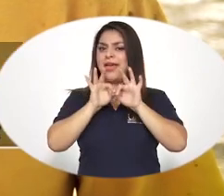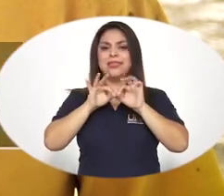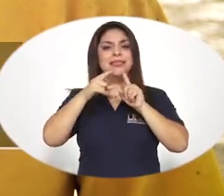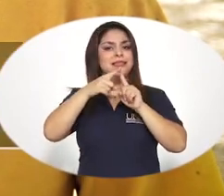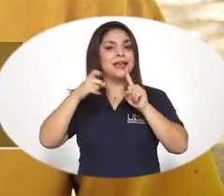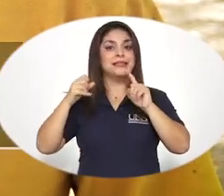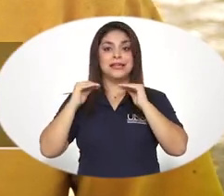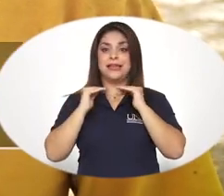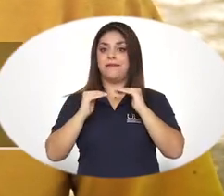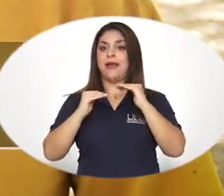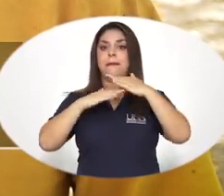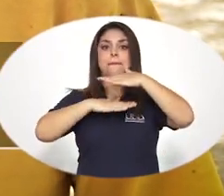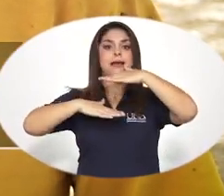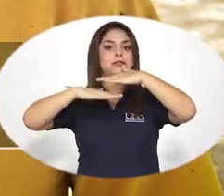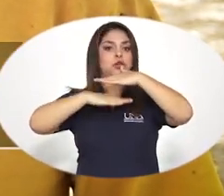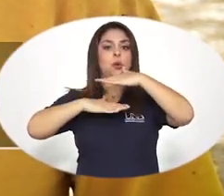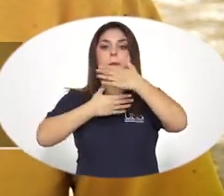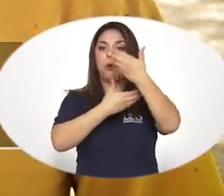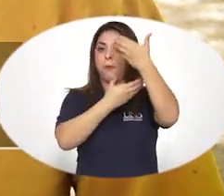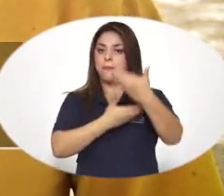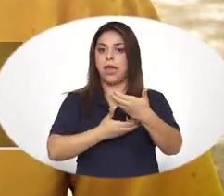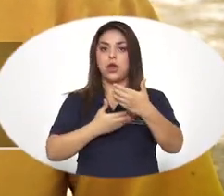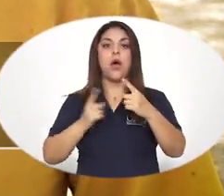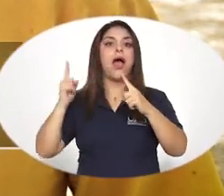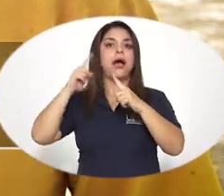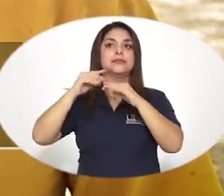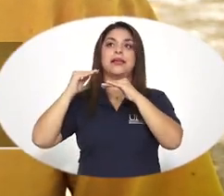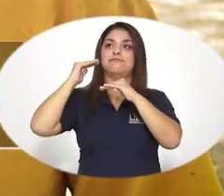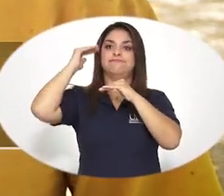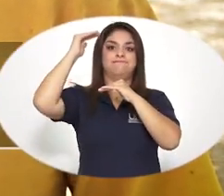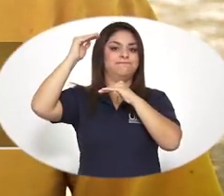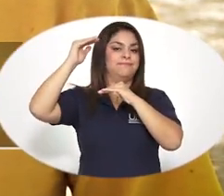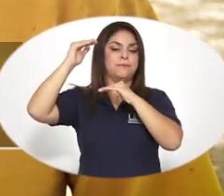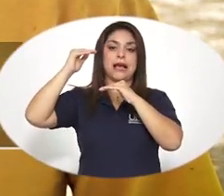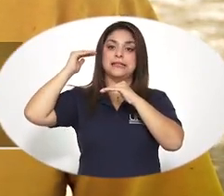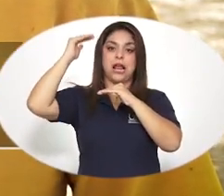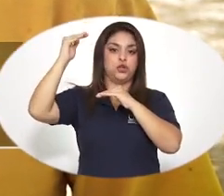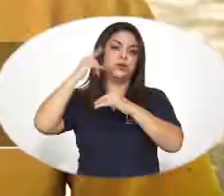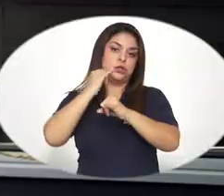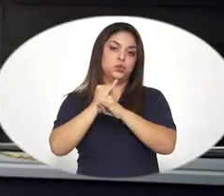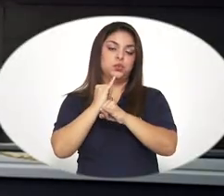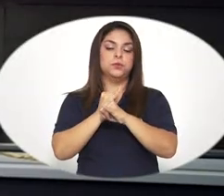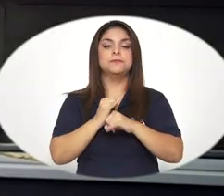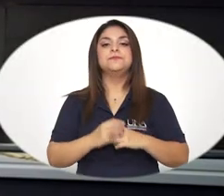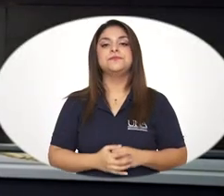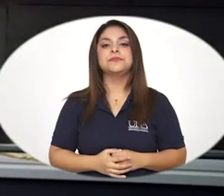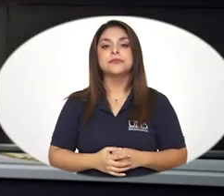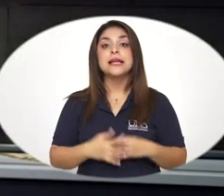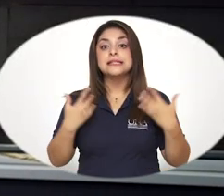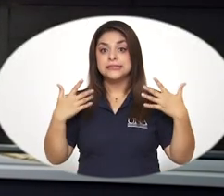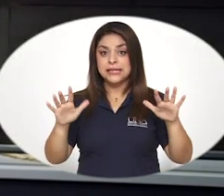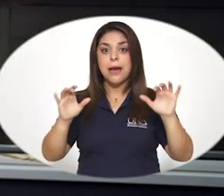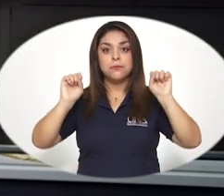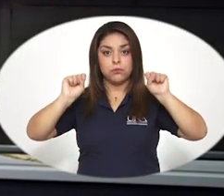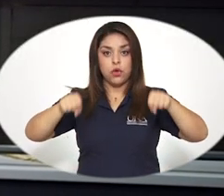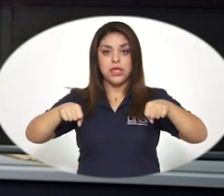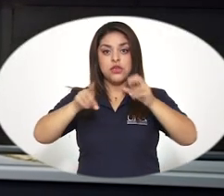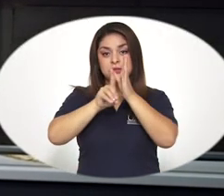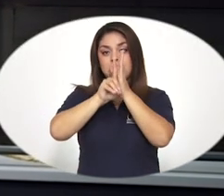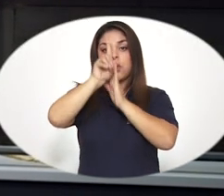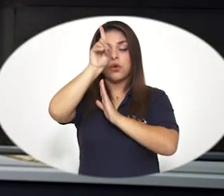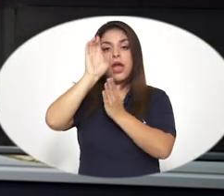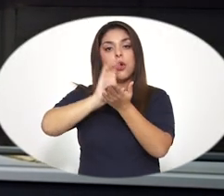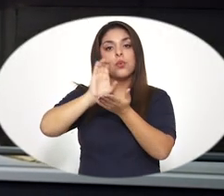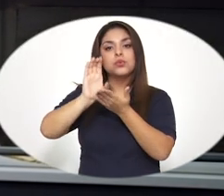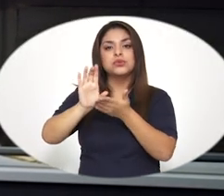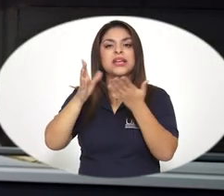nivel más básico del bombero hasta el nivel jerárquico más alto que hay en la institución. Hemos podido desarrollar estos cursos